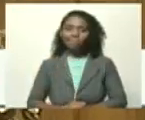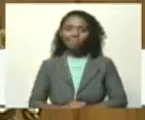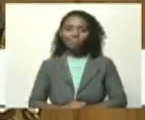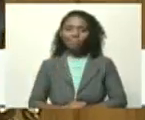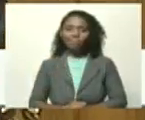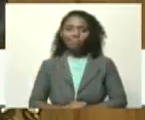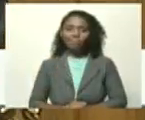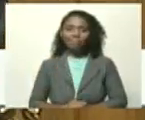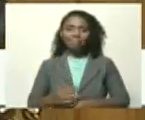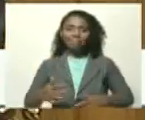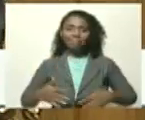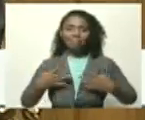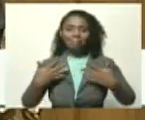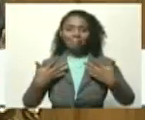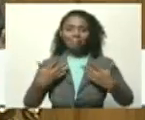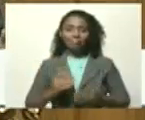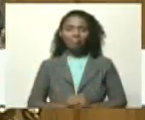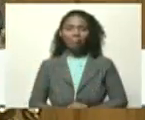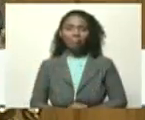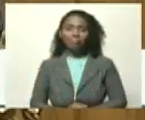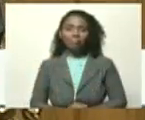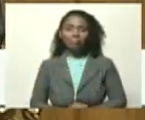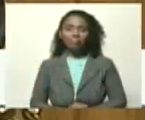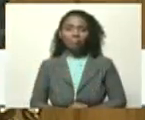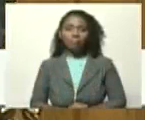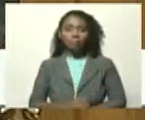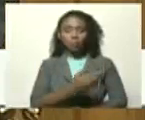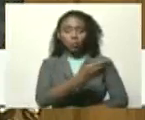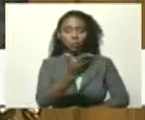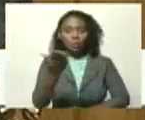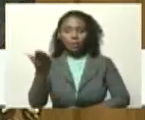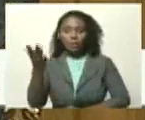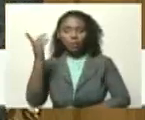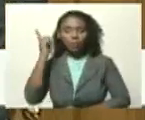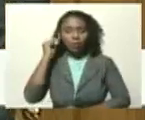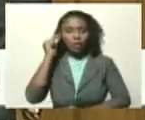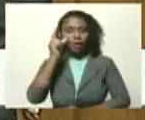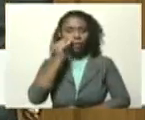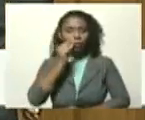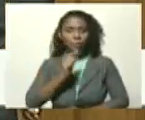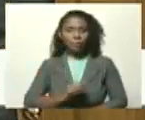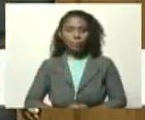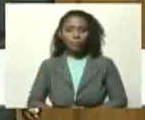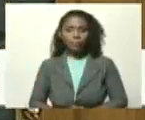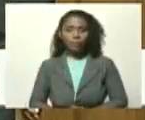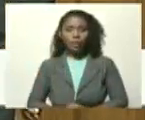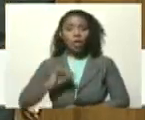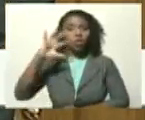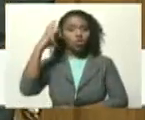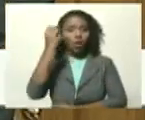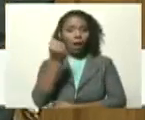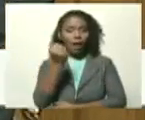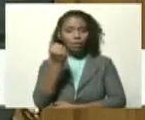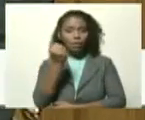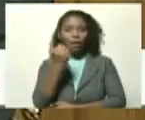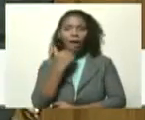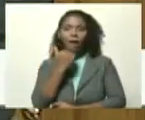ventura que ustedes, mujeres y hombres, lograron